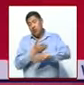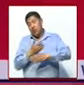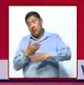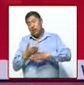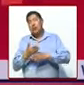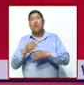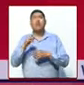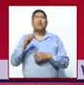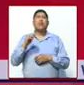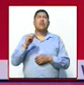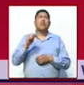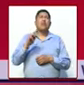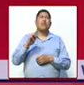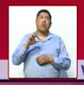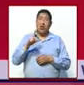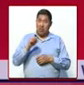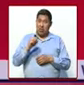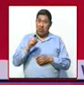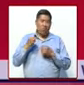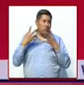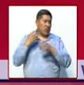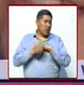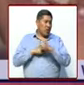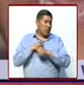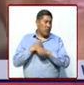chocó mucho porque está ya 2 años con nosotros aquí